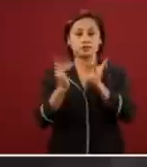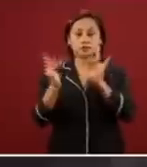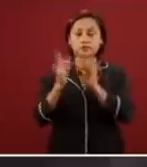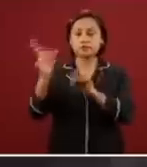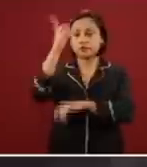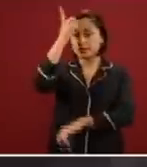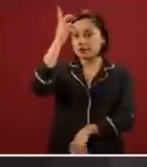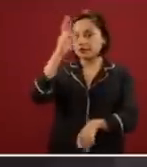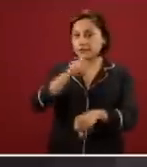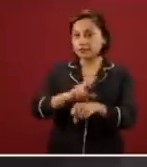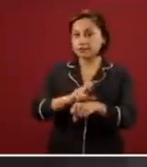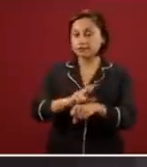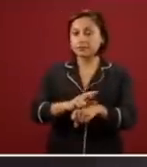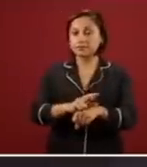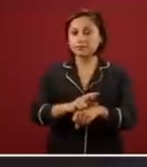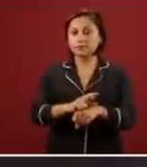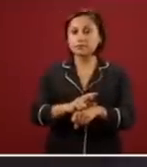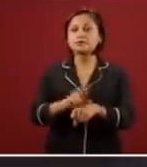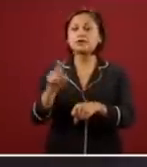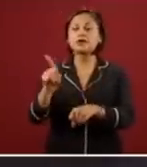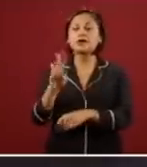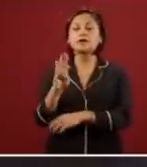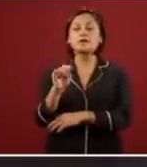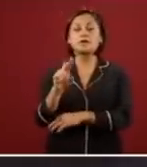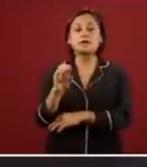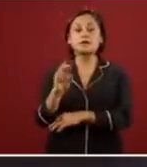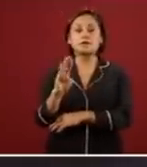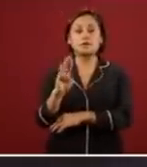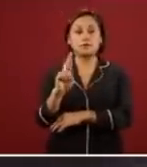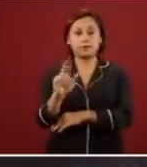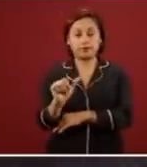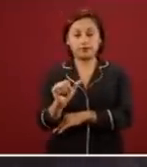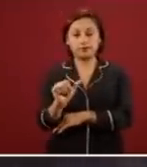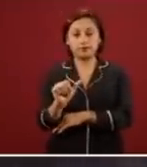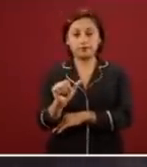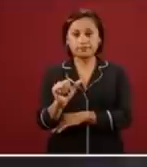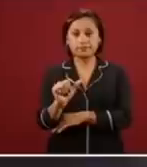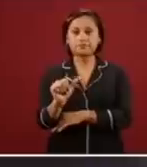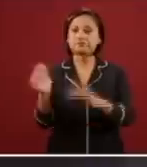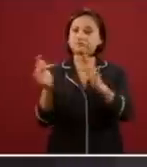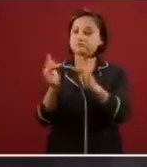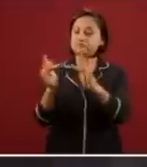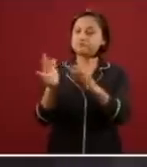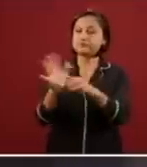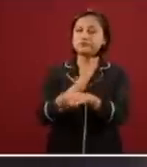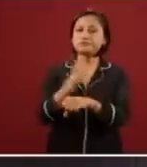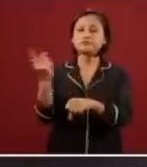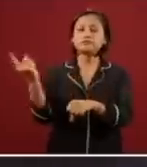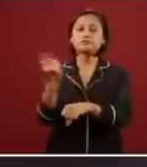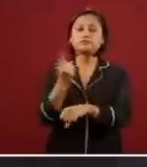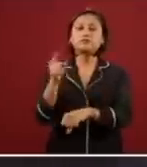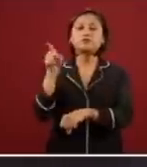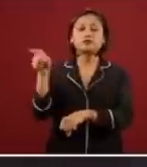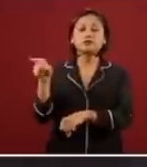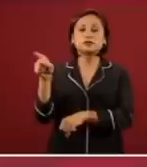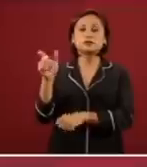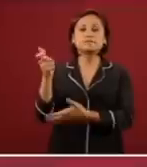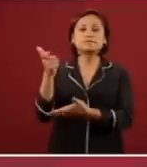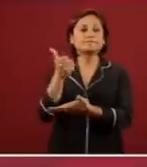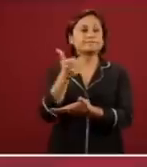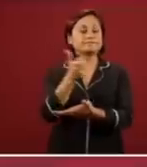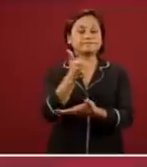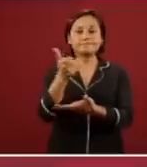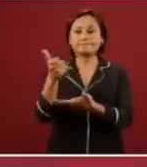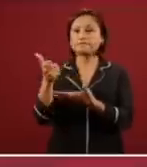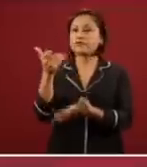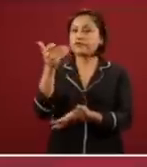director de Banobra, porque no tienen recursos los ayuntamientos.